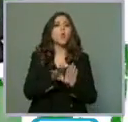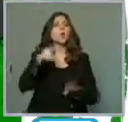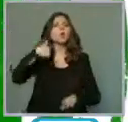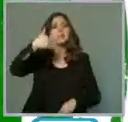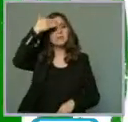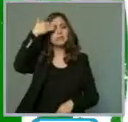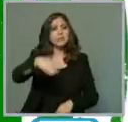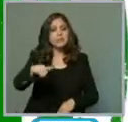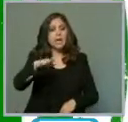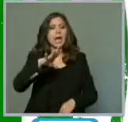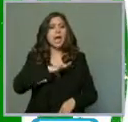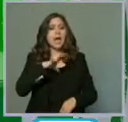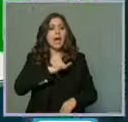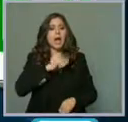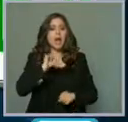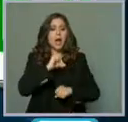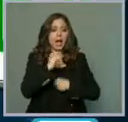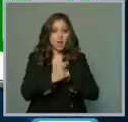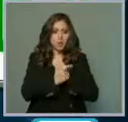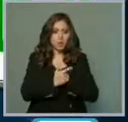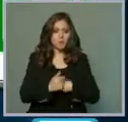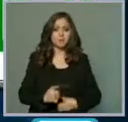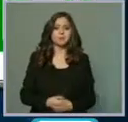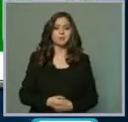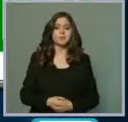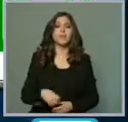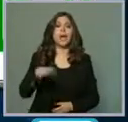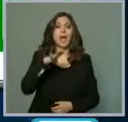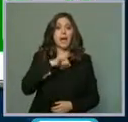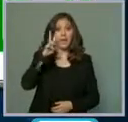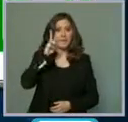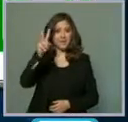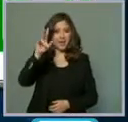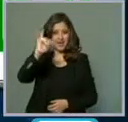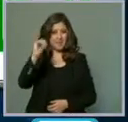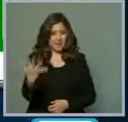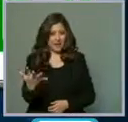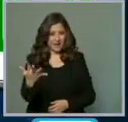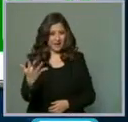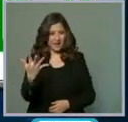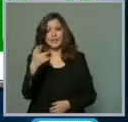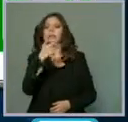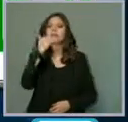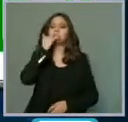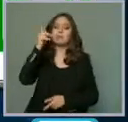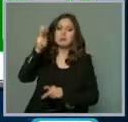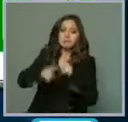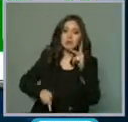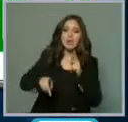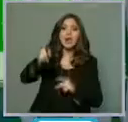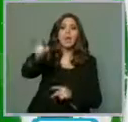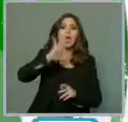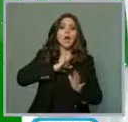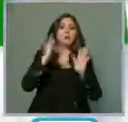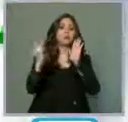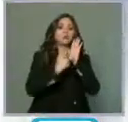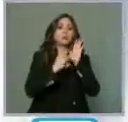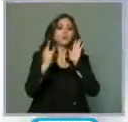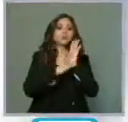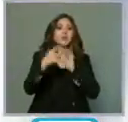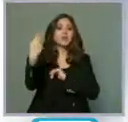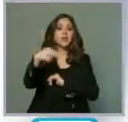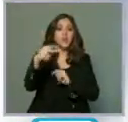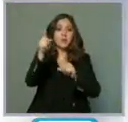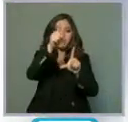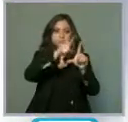Claro. Fíjate que ahí estamos viendo, perdón que te interrumpa, en la imagen que estamos viendo los certificados que tienen los alimentos.